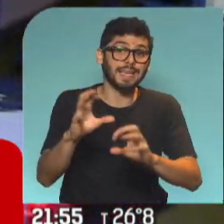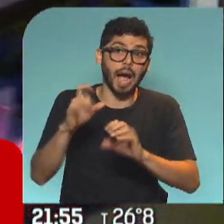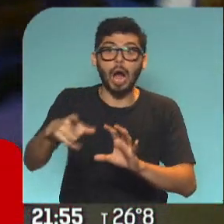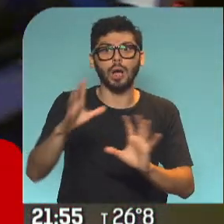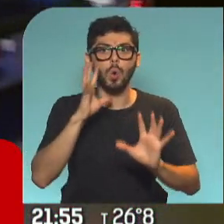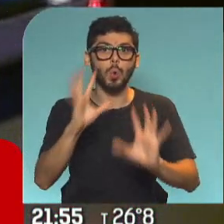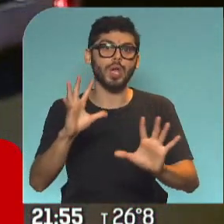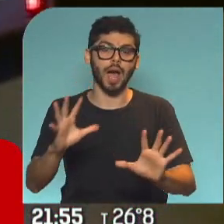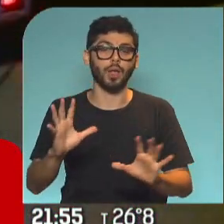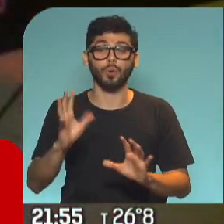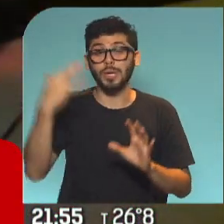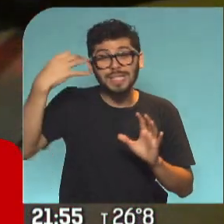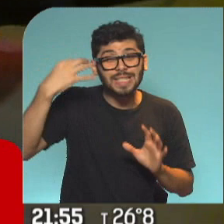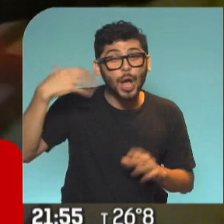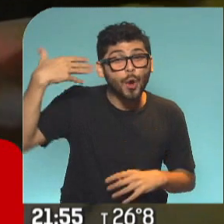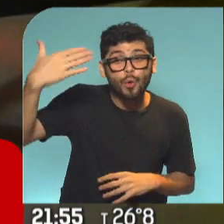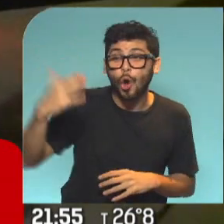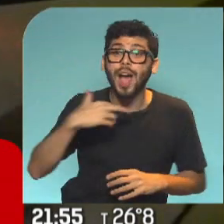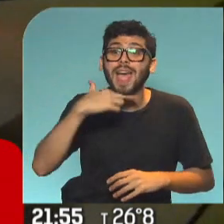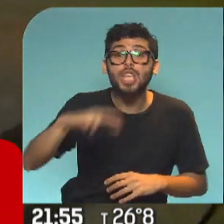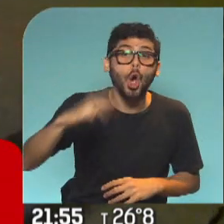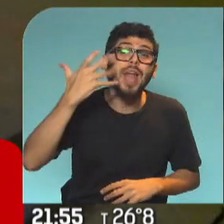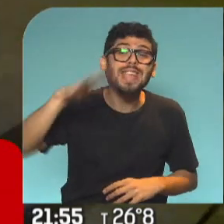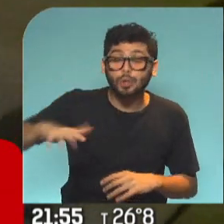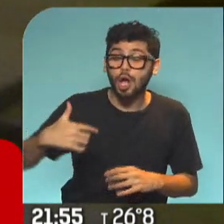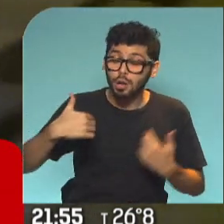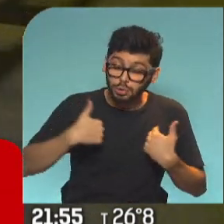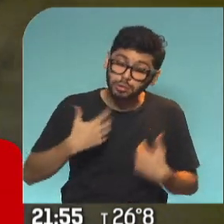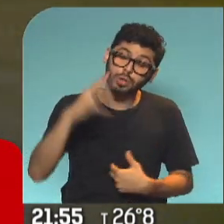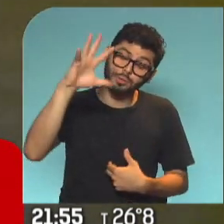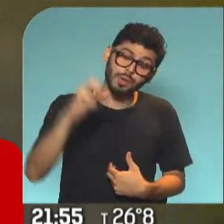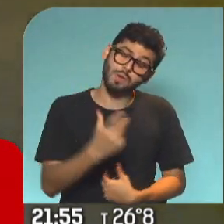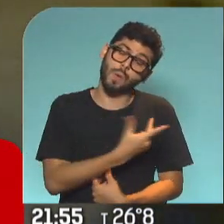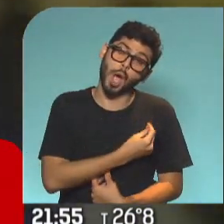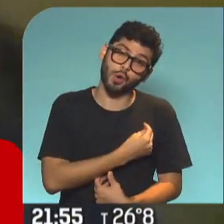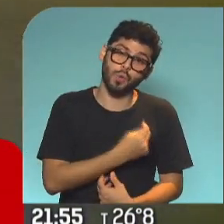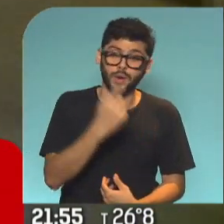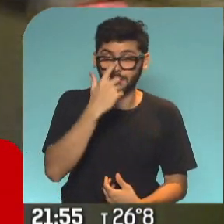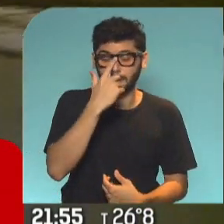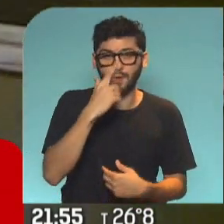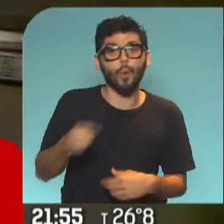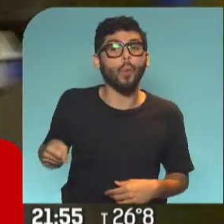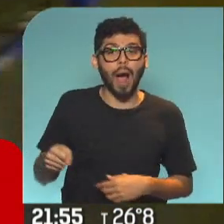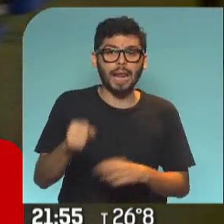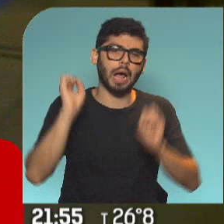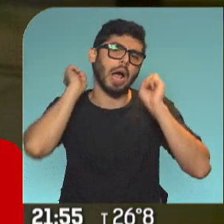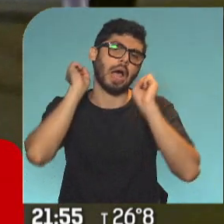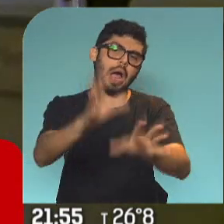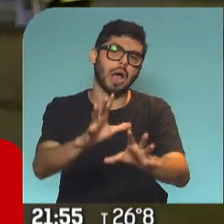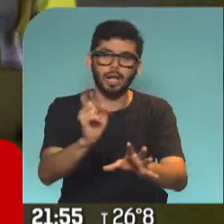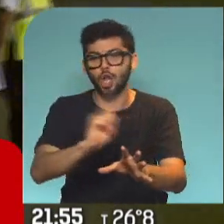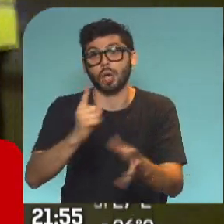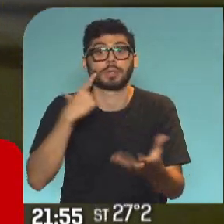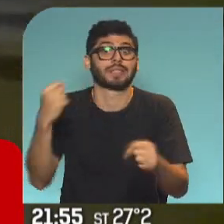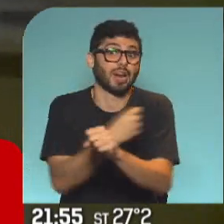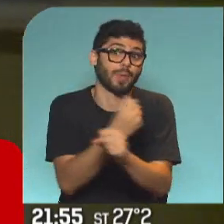Yo descargué las vacunas cuando estábamos en plena pandemia. No estoy diciendo que cuando bajan las valijas la puedan bajar de cualquier forma, porque hay que tener en cuenta que se puede